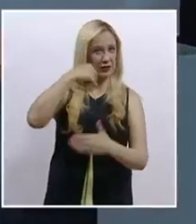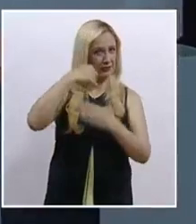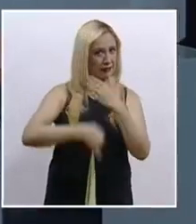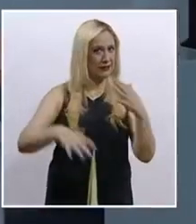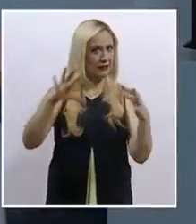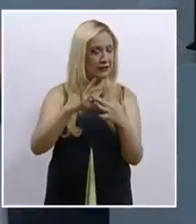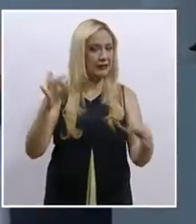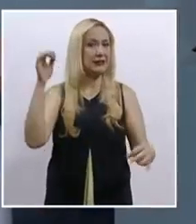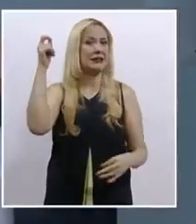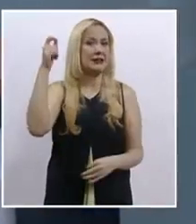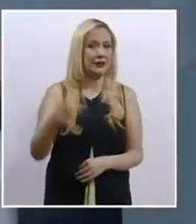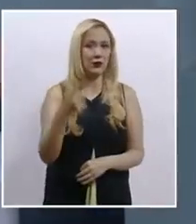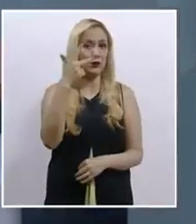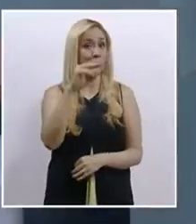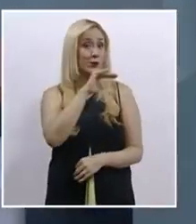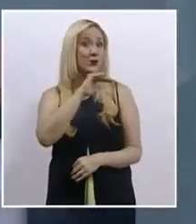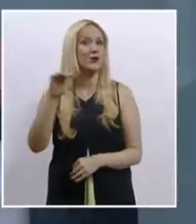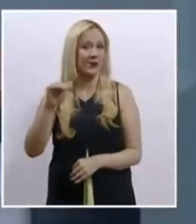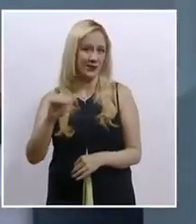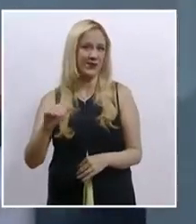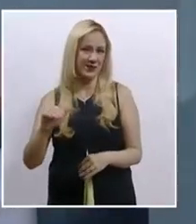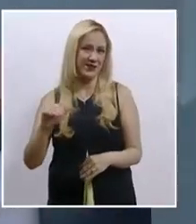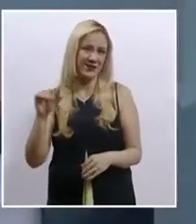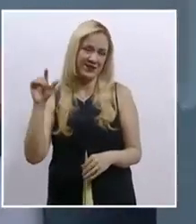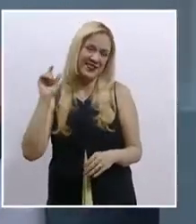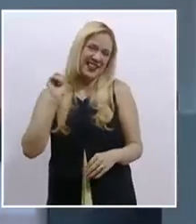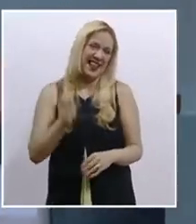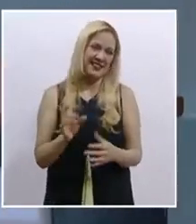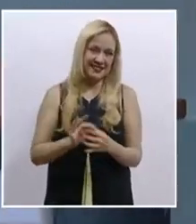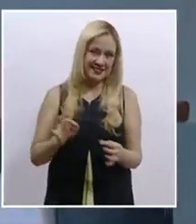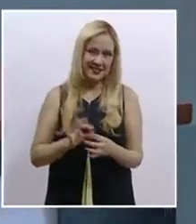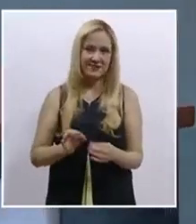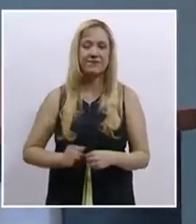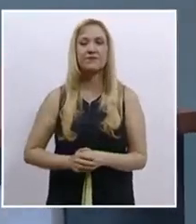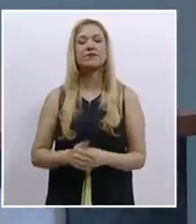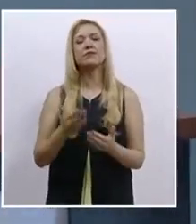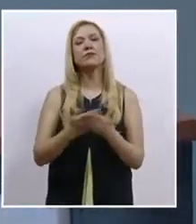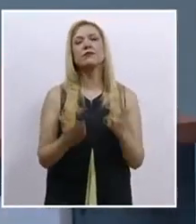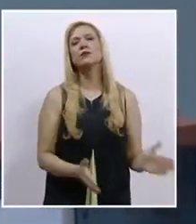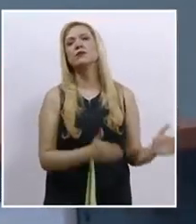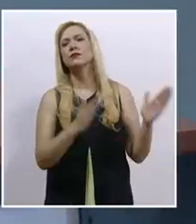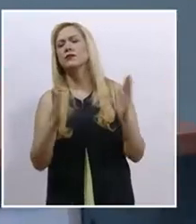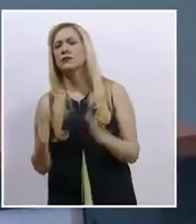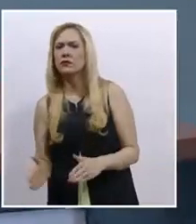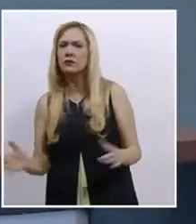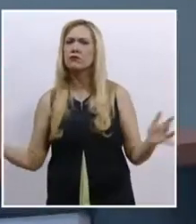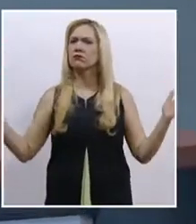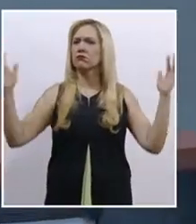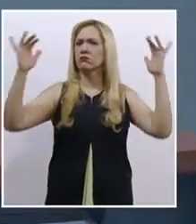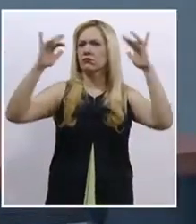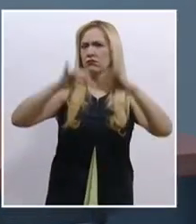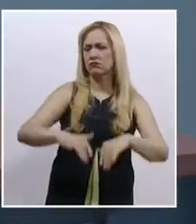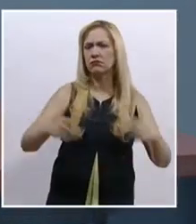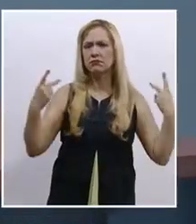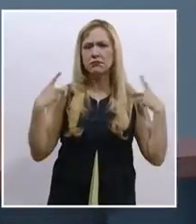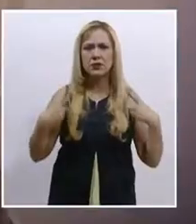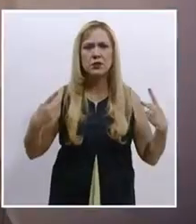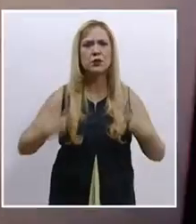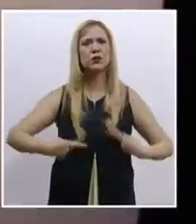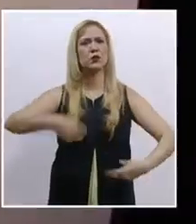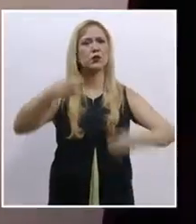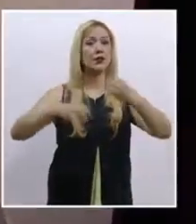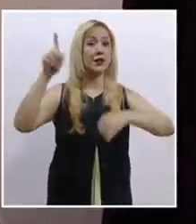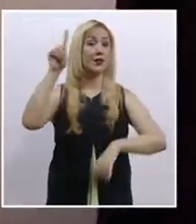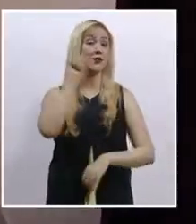punto de las 8:30 de la noche en nuestro noticiario nocturno. Seguimos con las noticias porque durante un encuentro que sostuvo con personas juzgadoras en